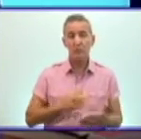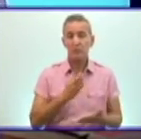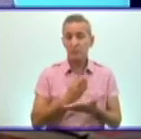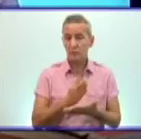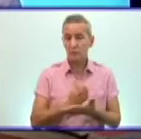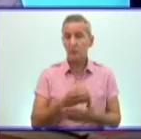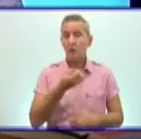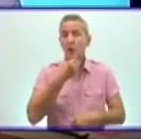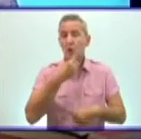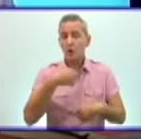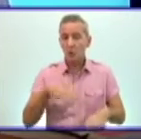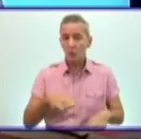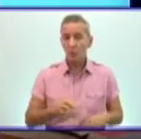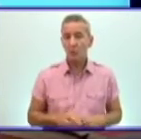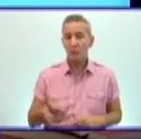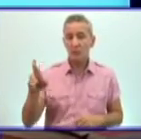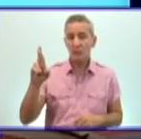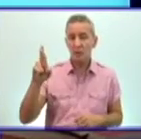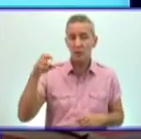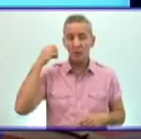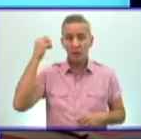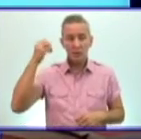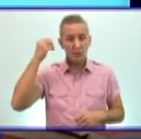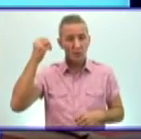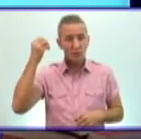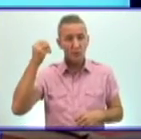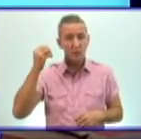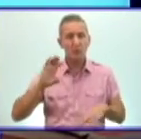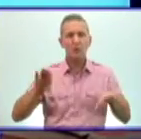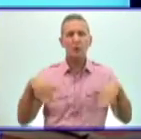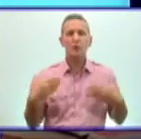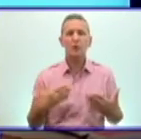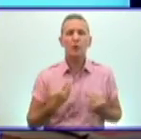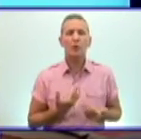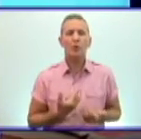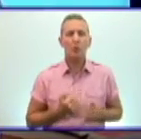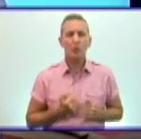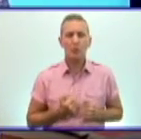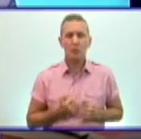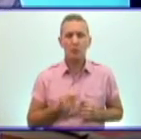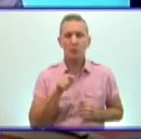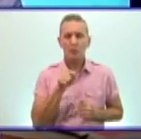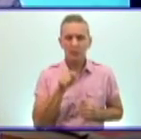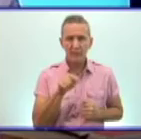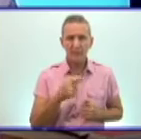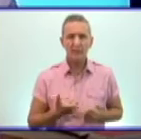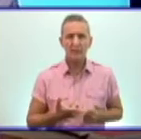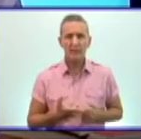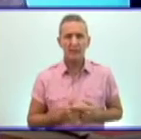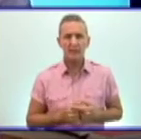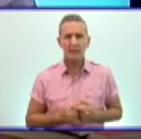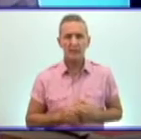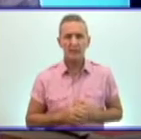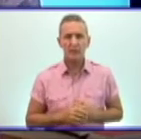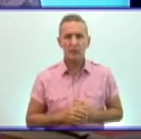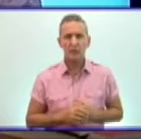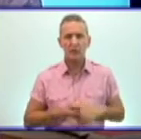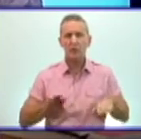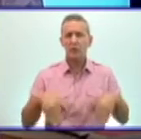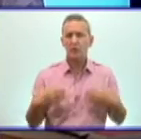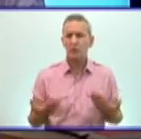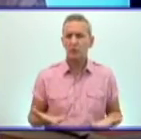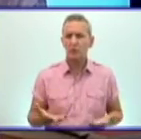considerar qué es lo razonable y cómo se manifiesta la razón razonada de una manera razonable y cómo